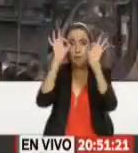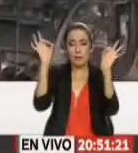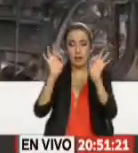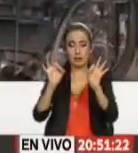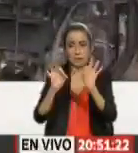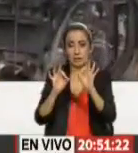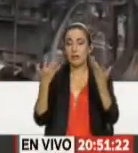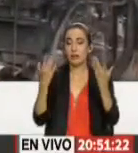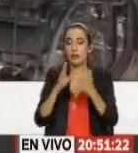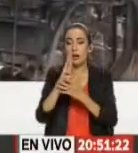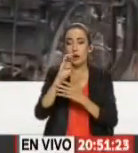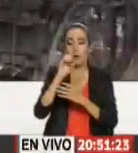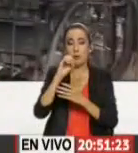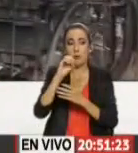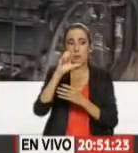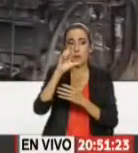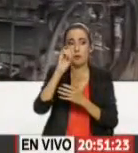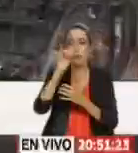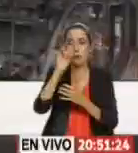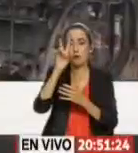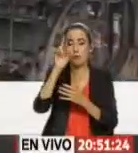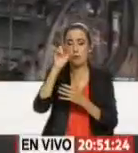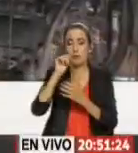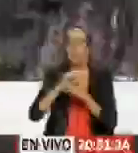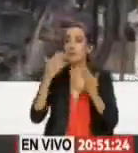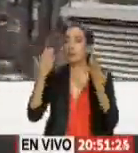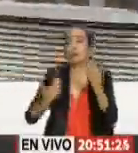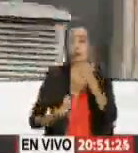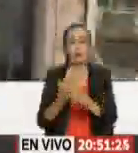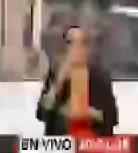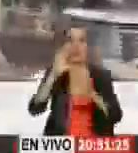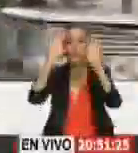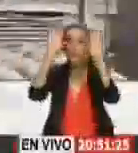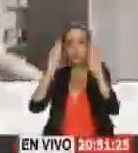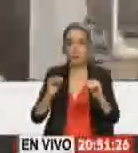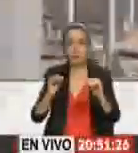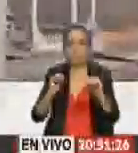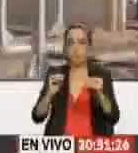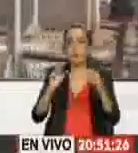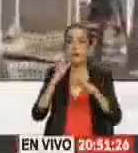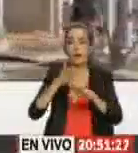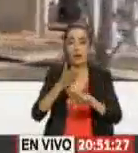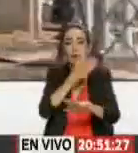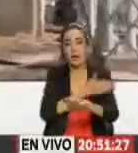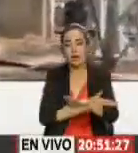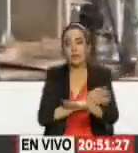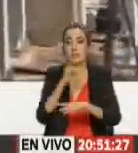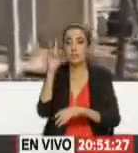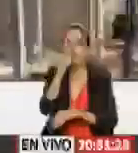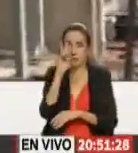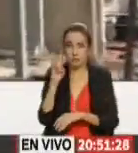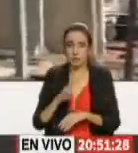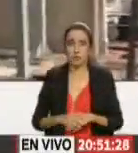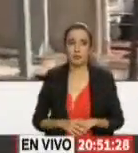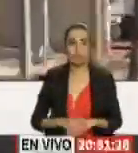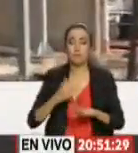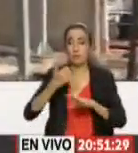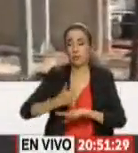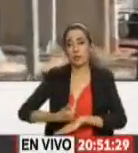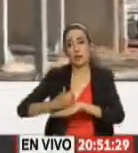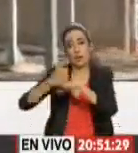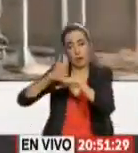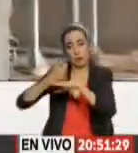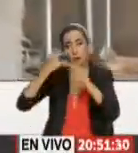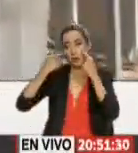en el estado Bolívar, ya que estas habrían provocado el nuevo apagón masivo que afecta al país desde la tarde de este lunes. Autoridades del